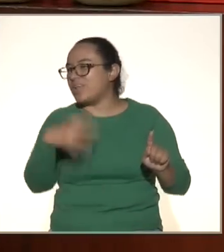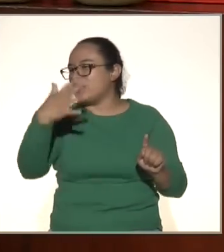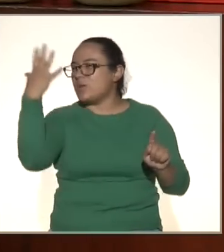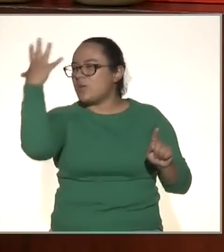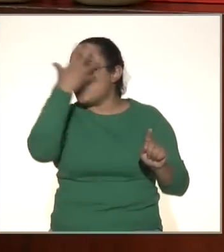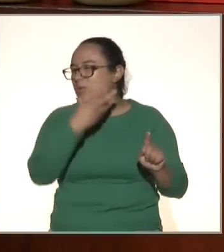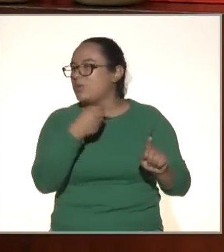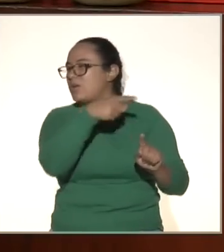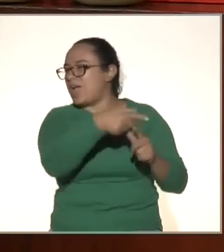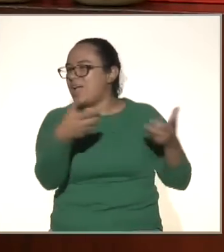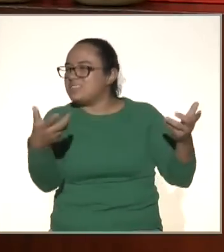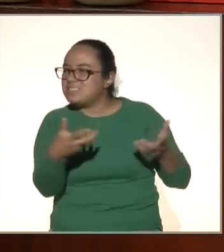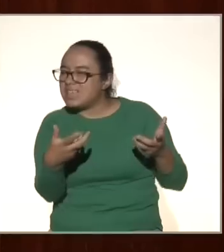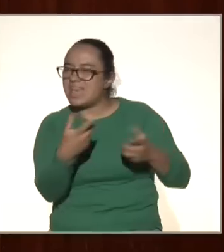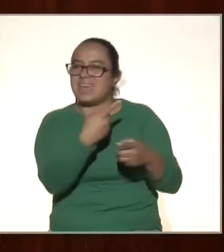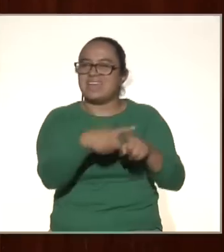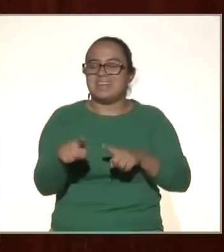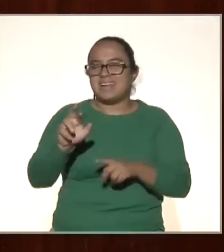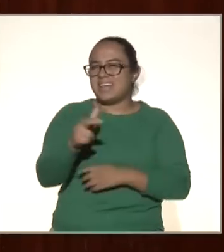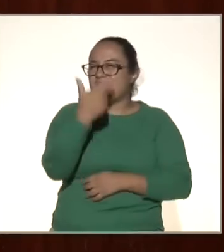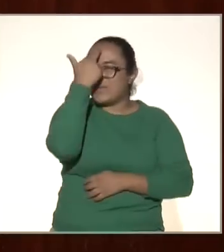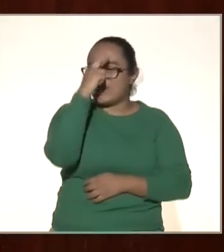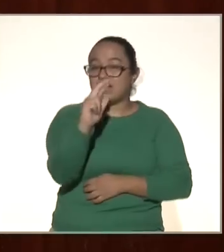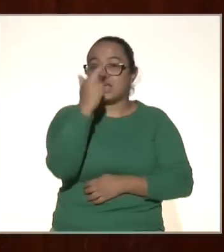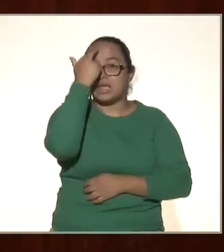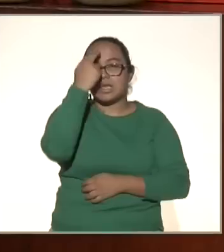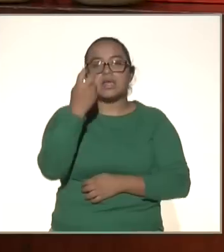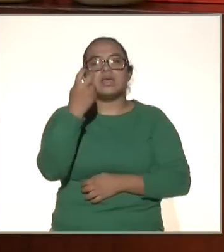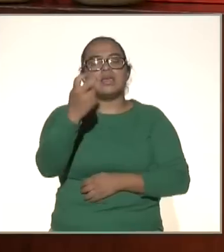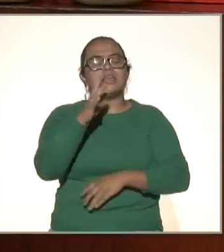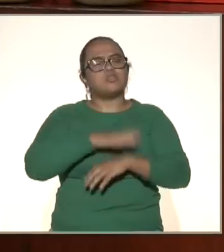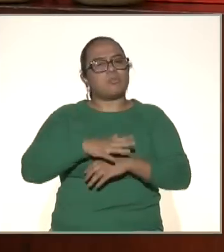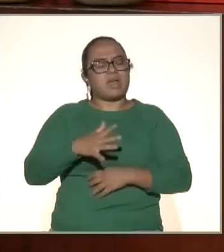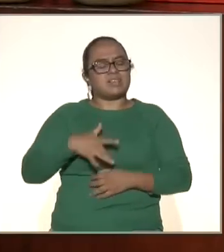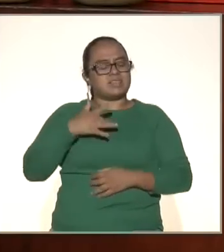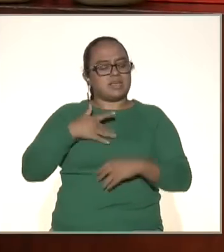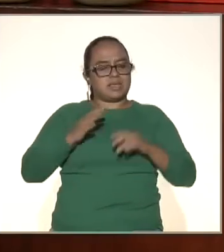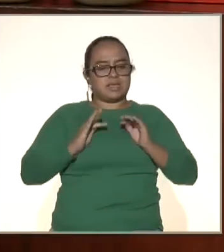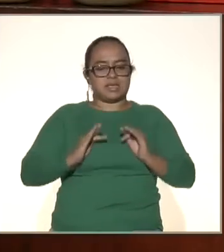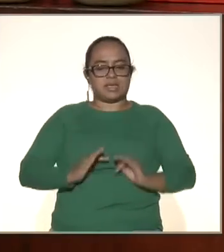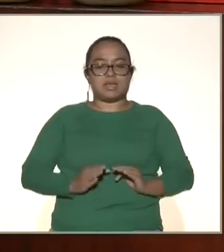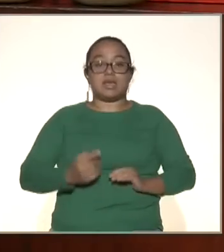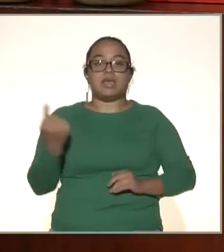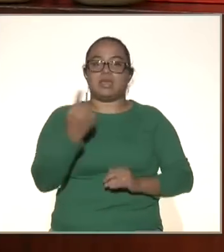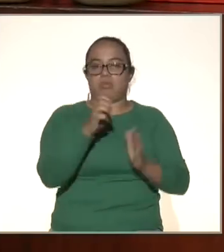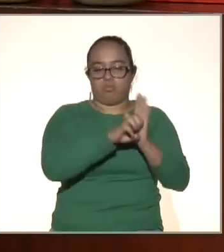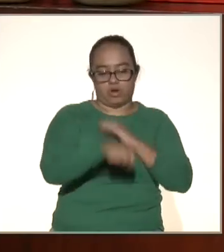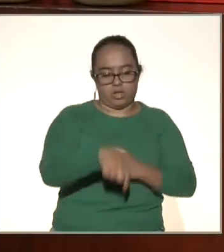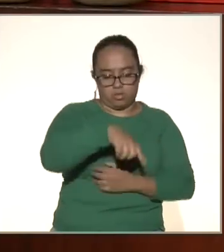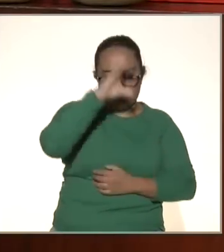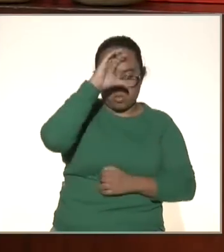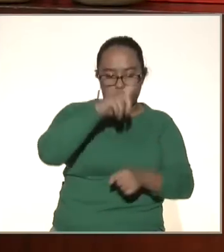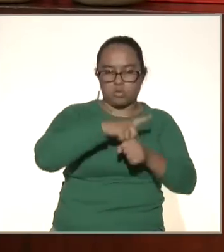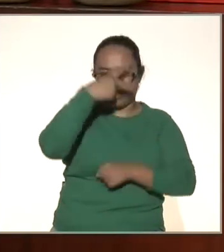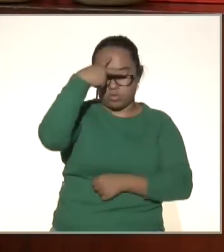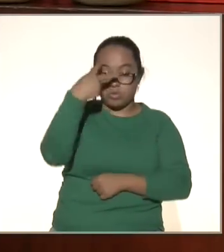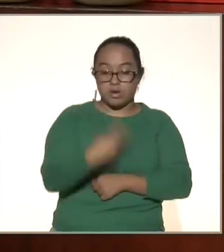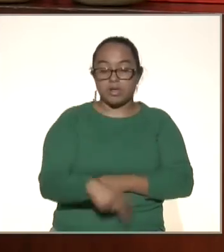tal cosa, cómo hacía tal otra cosa, y es mucho más sobrellevable que nuestra cultura, en donde